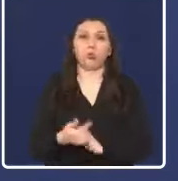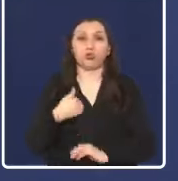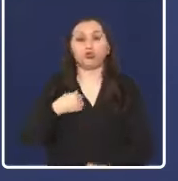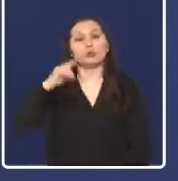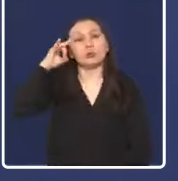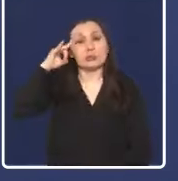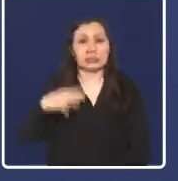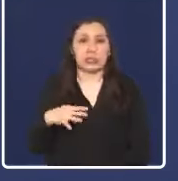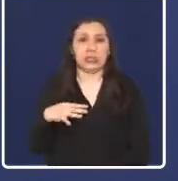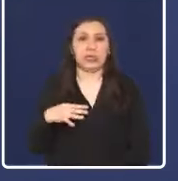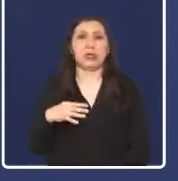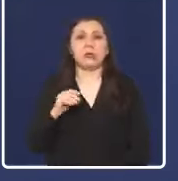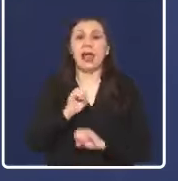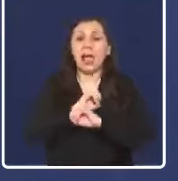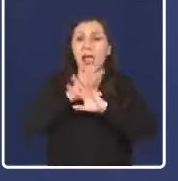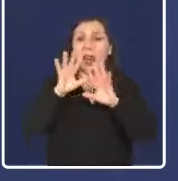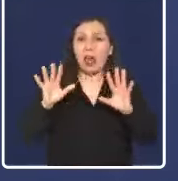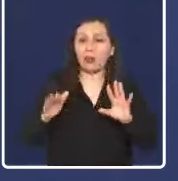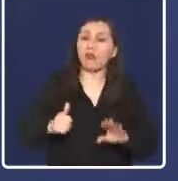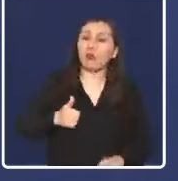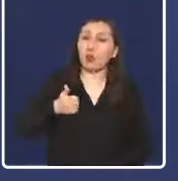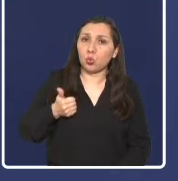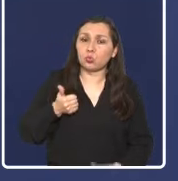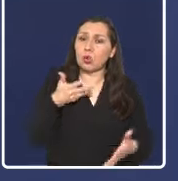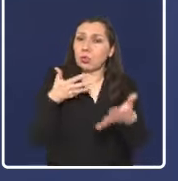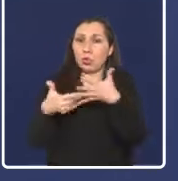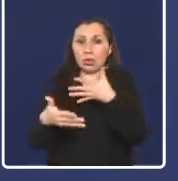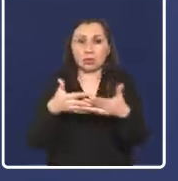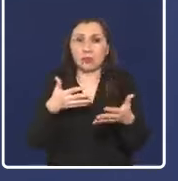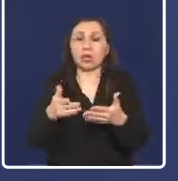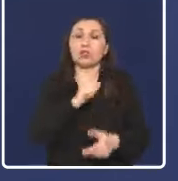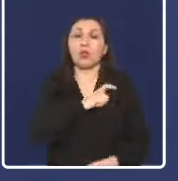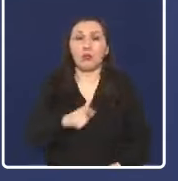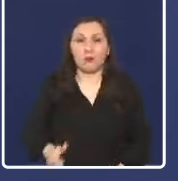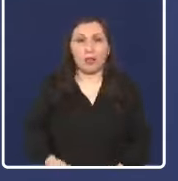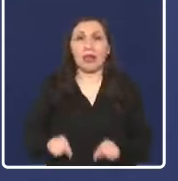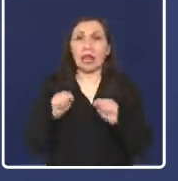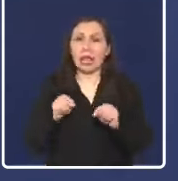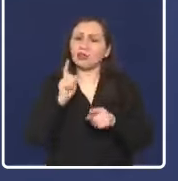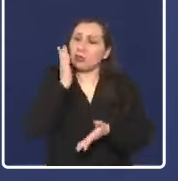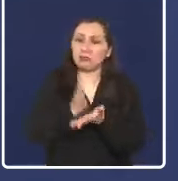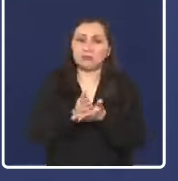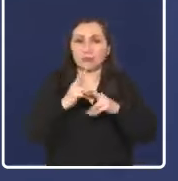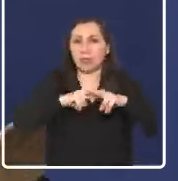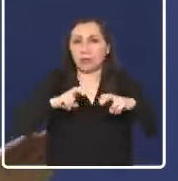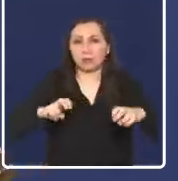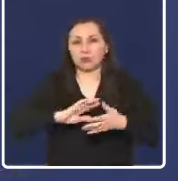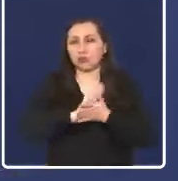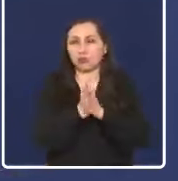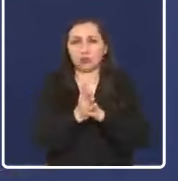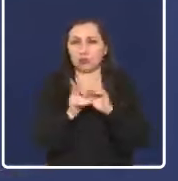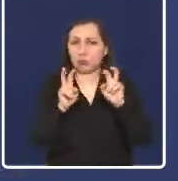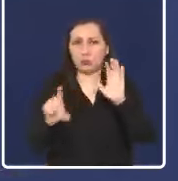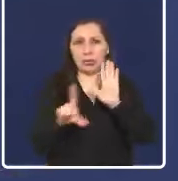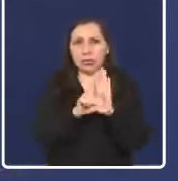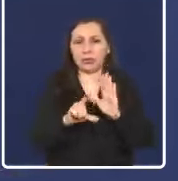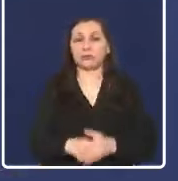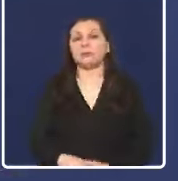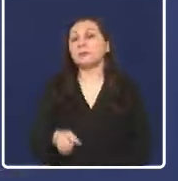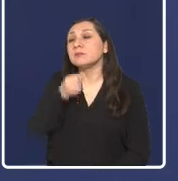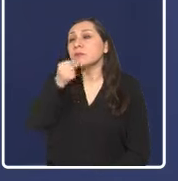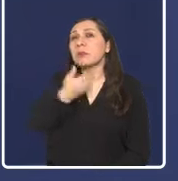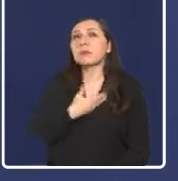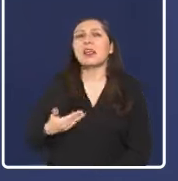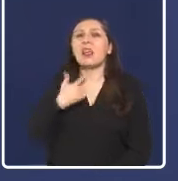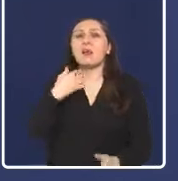en mi conocimiento para que quede claro la voluntad y la transparencia del gobierno y que esto se investigue con todas las de la ley. Presidente, ¿qué